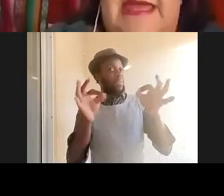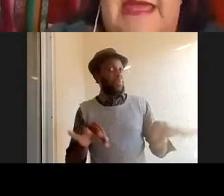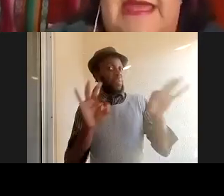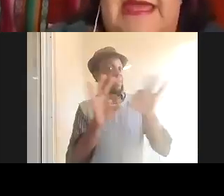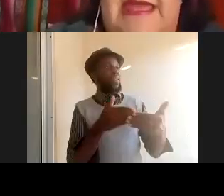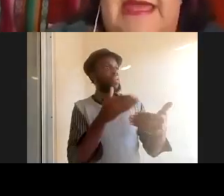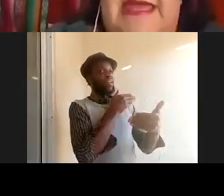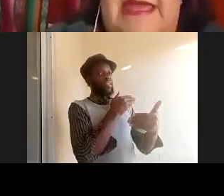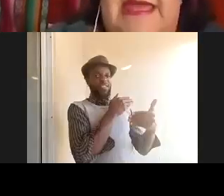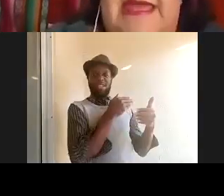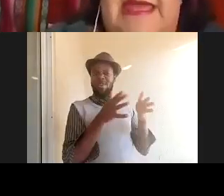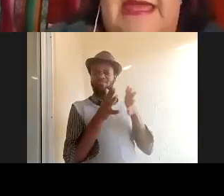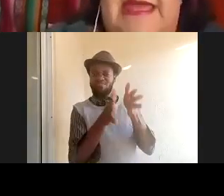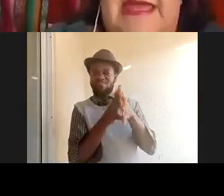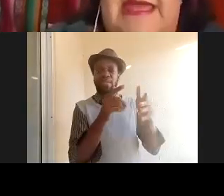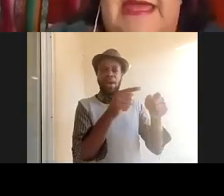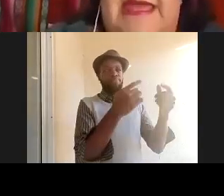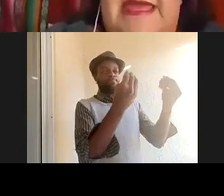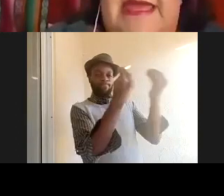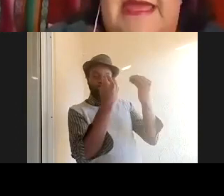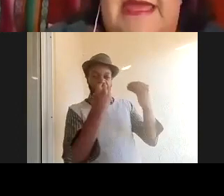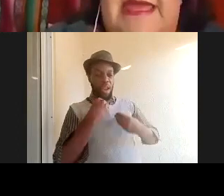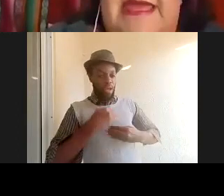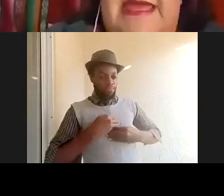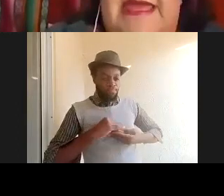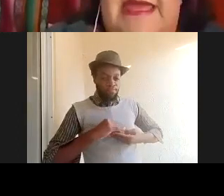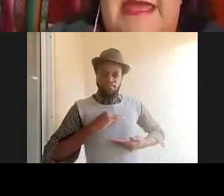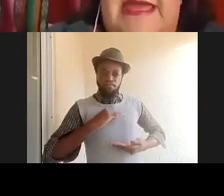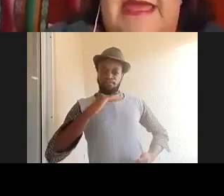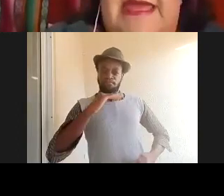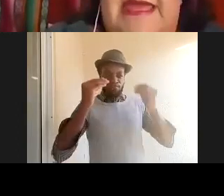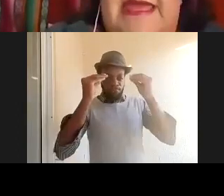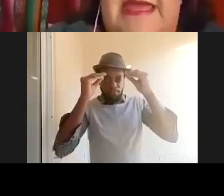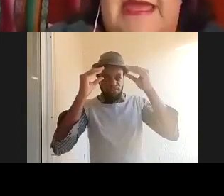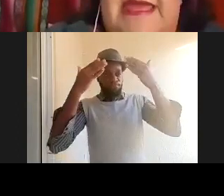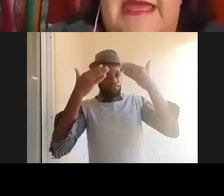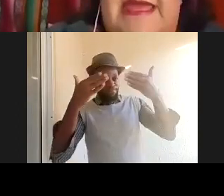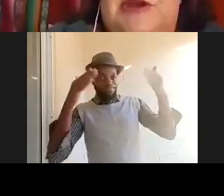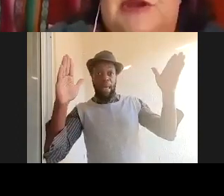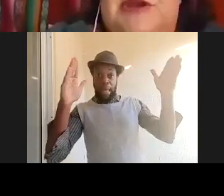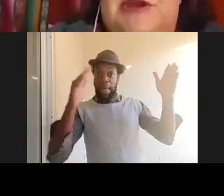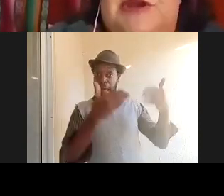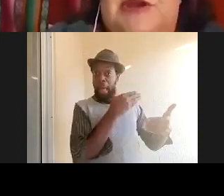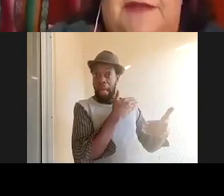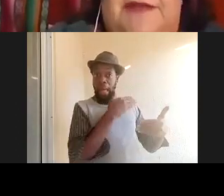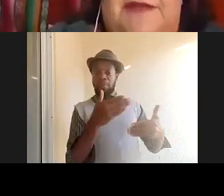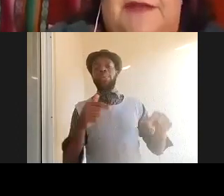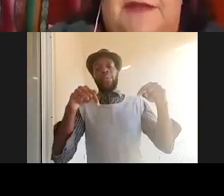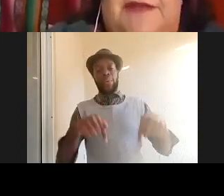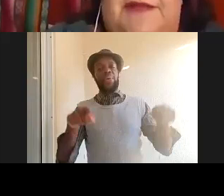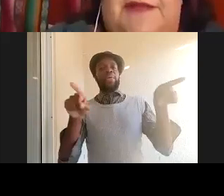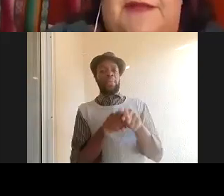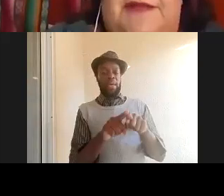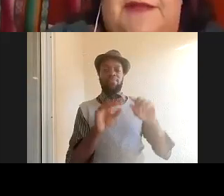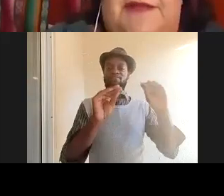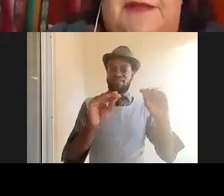personal, así como también para los diferentes conocimientos que requerimos dentro de lo que son los derechos sexuales y reproductivos